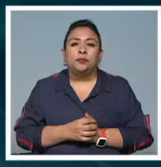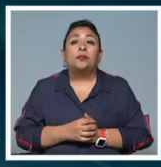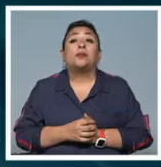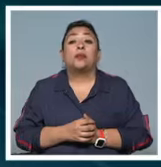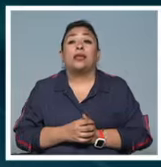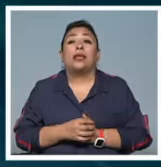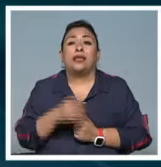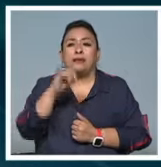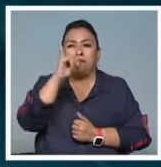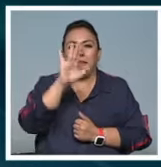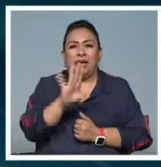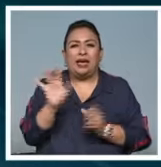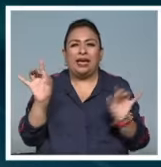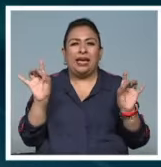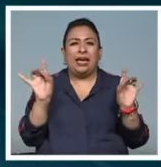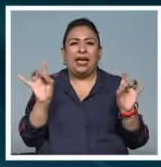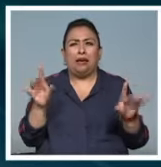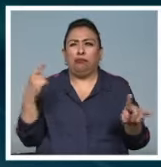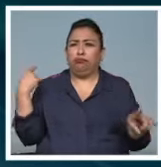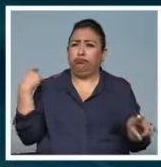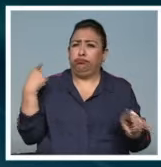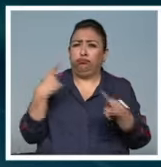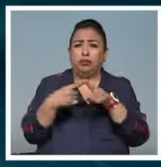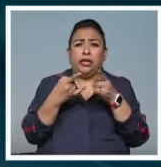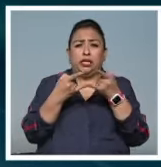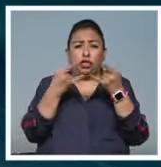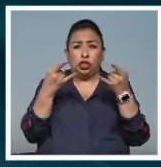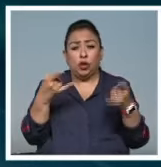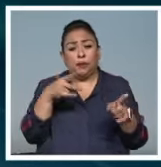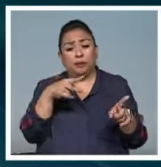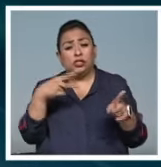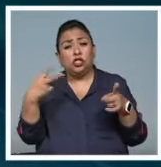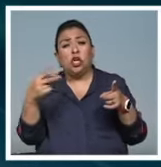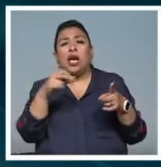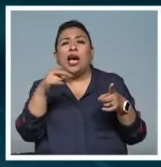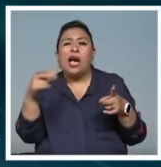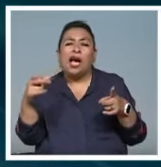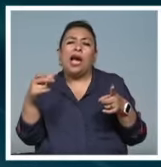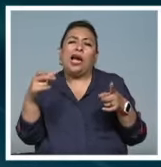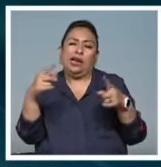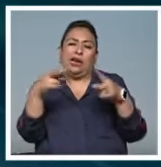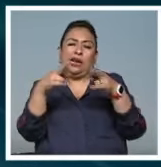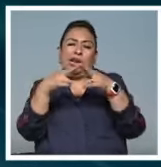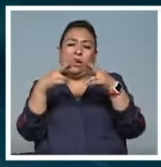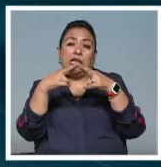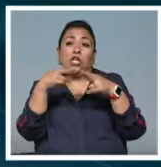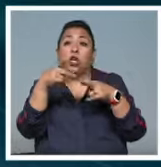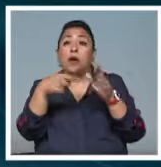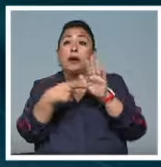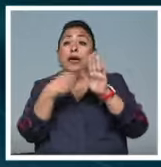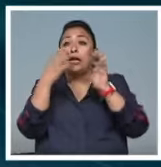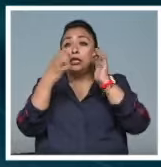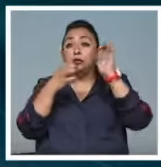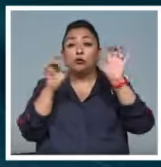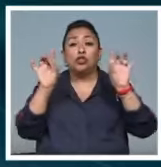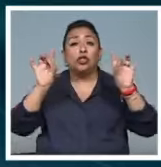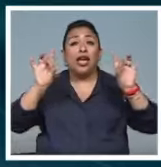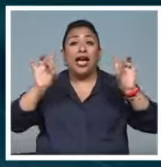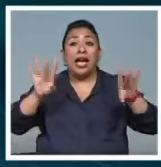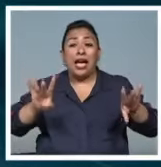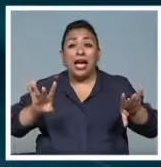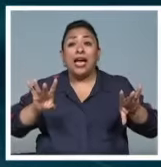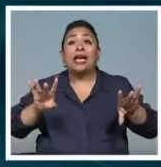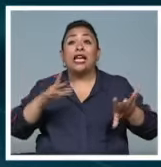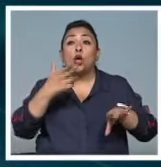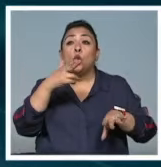La iconografía de los ángeles a lo largo de la historia, vista desde lo profano y lo sacro, es lo que presenta la muestra Ángeles, las